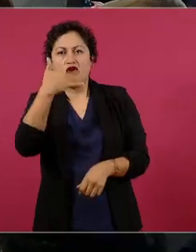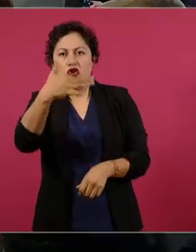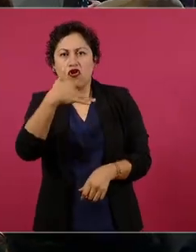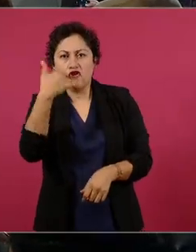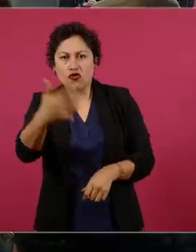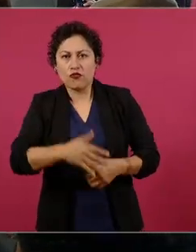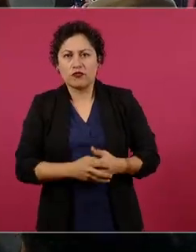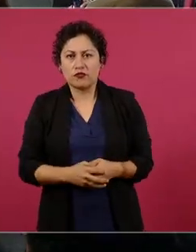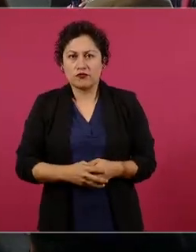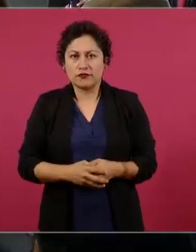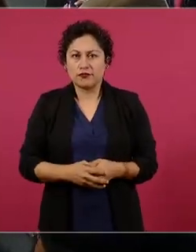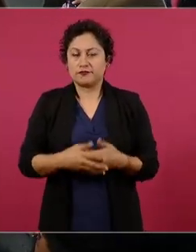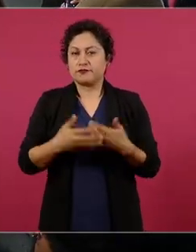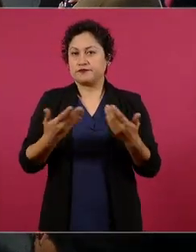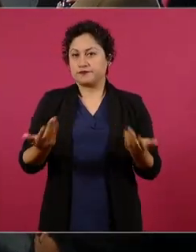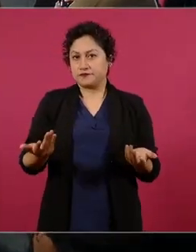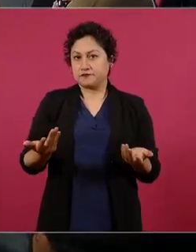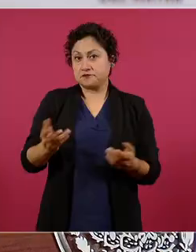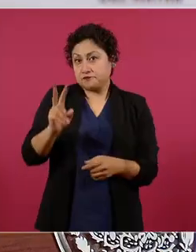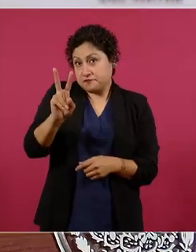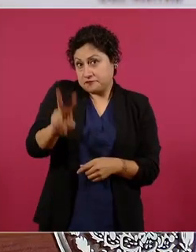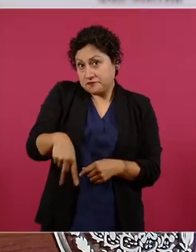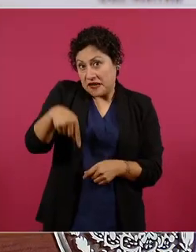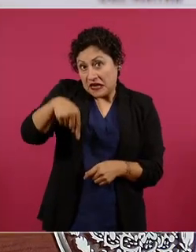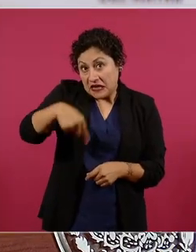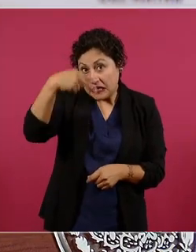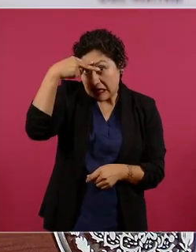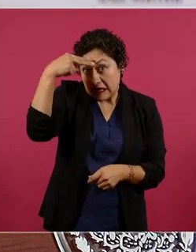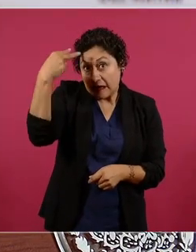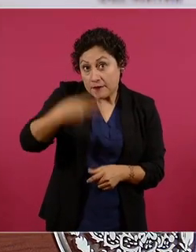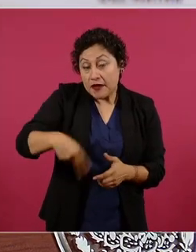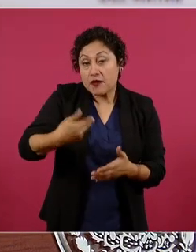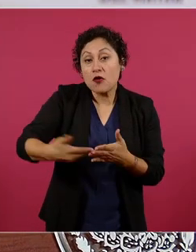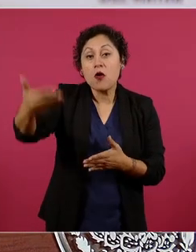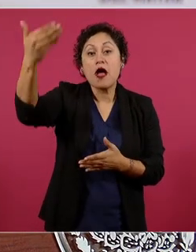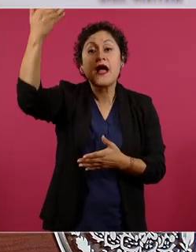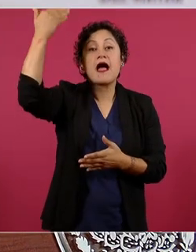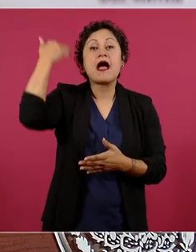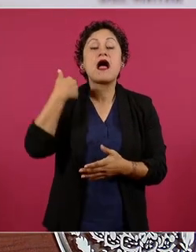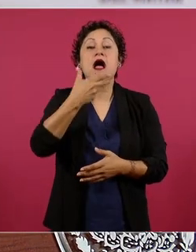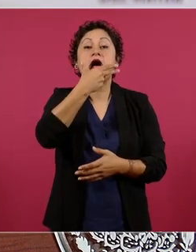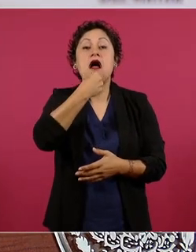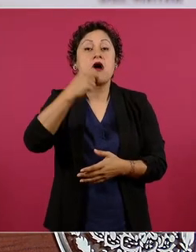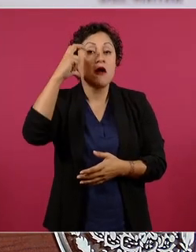Como decía el padre de nuestra patria, el cura Hidalgo,